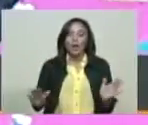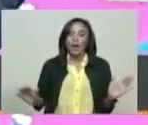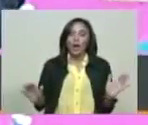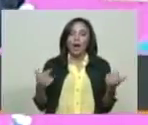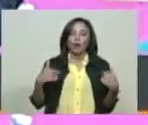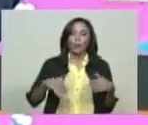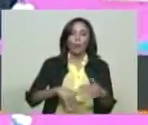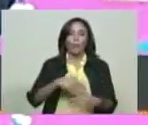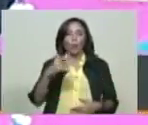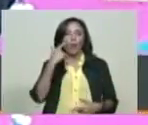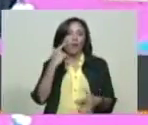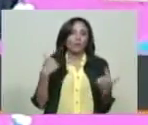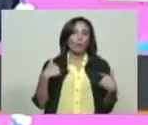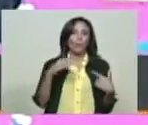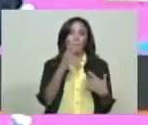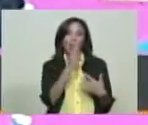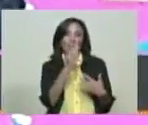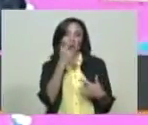pose